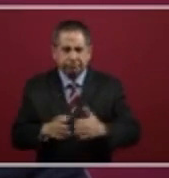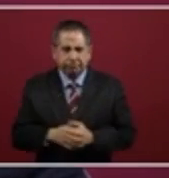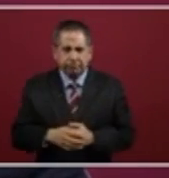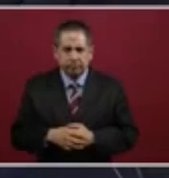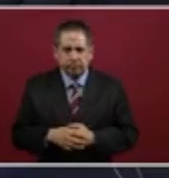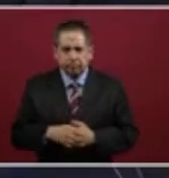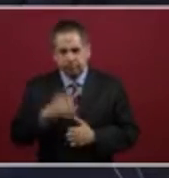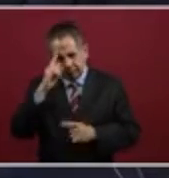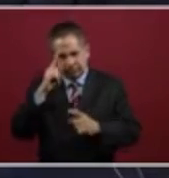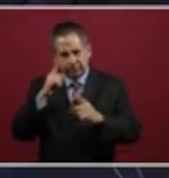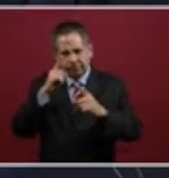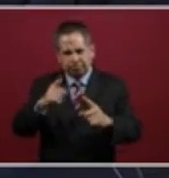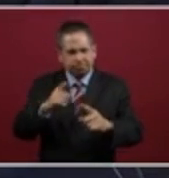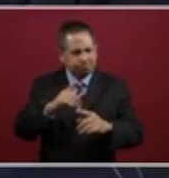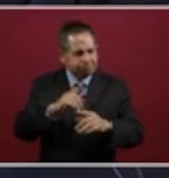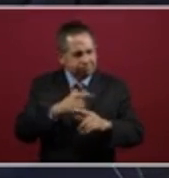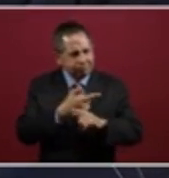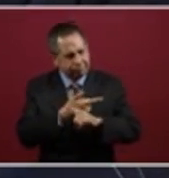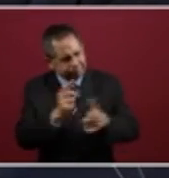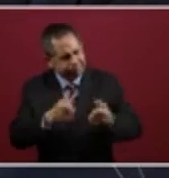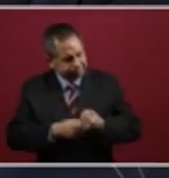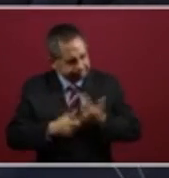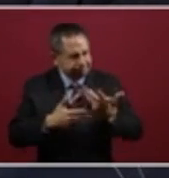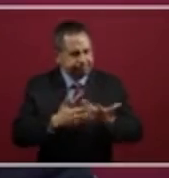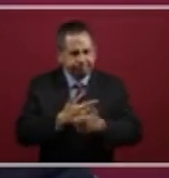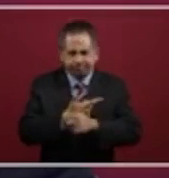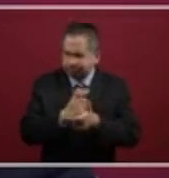apostar más a la libertad.